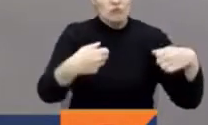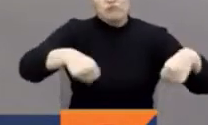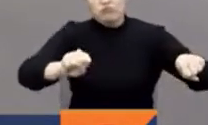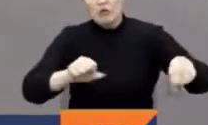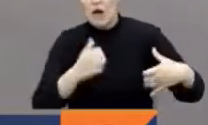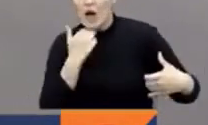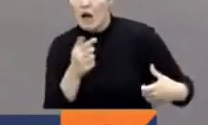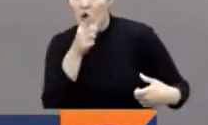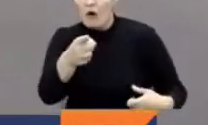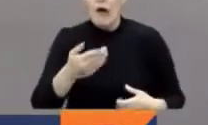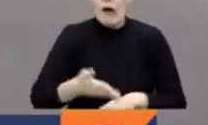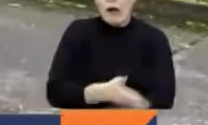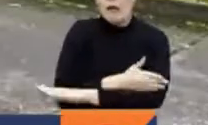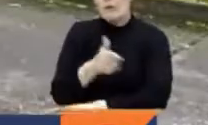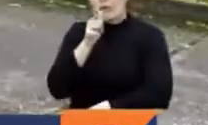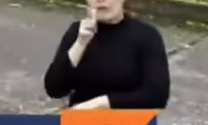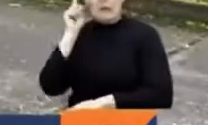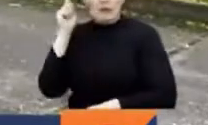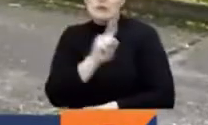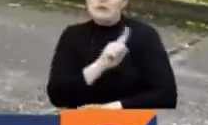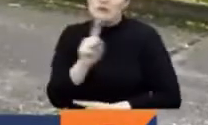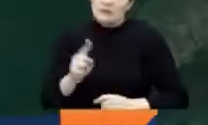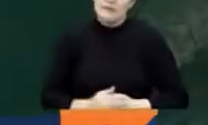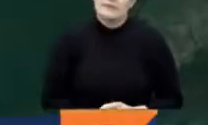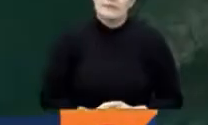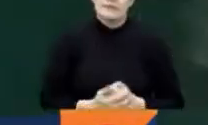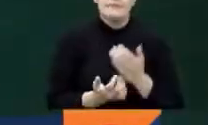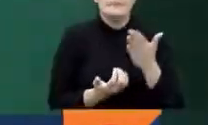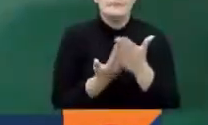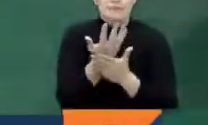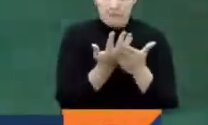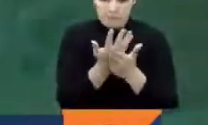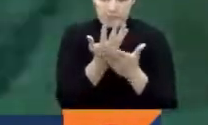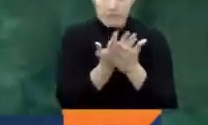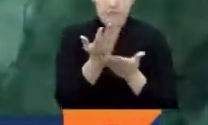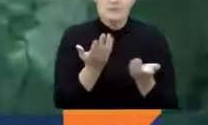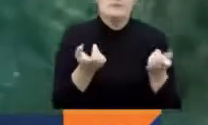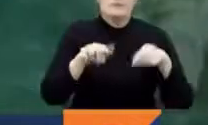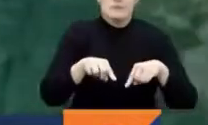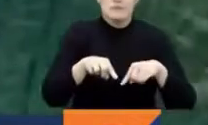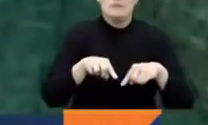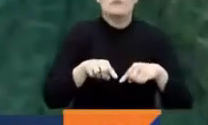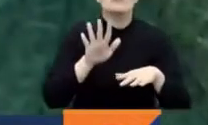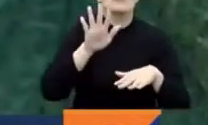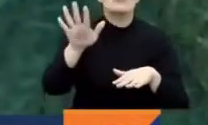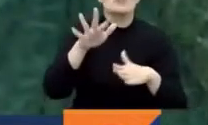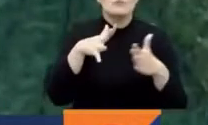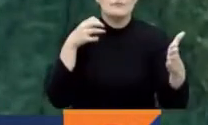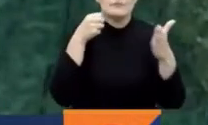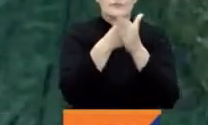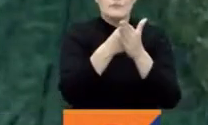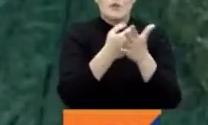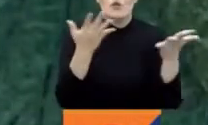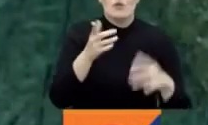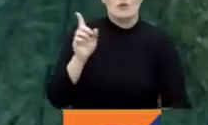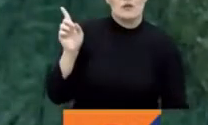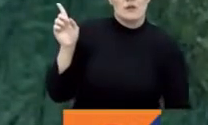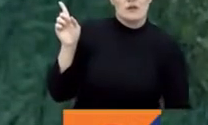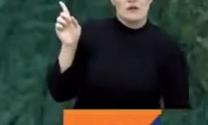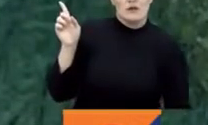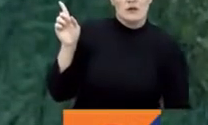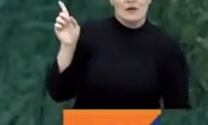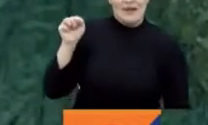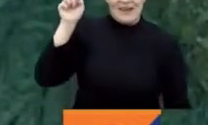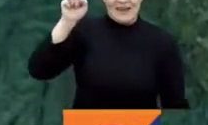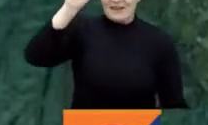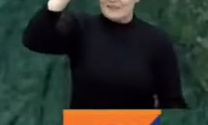bebidas embriagantes. Y esas recomendaciones de movilidad se entregan a propósito también de un accidente que se registró en la vía Chinchiná-Santa